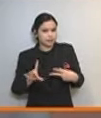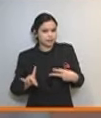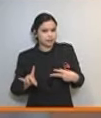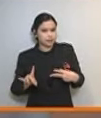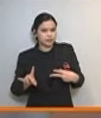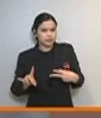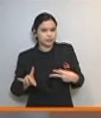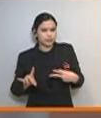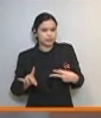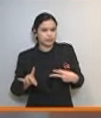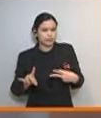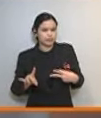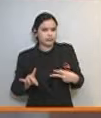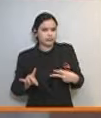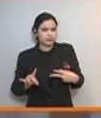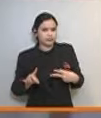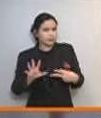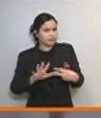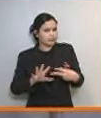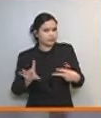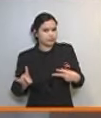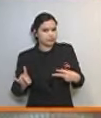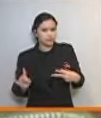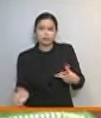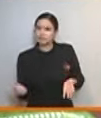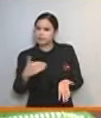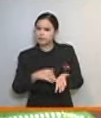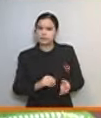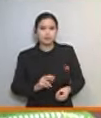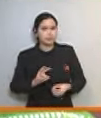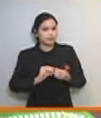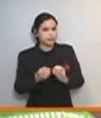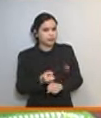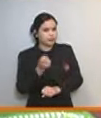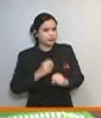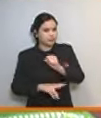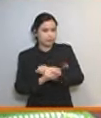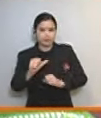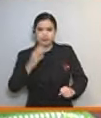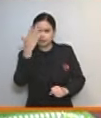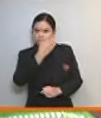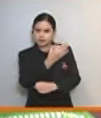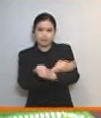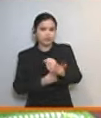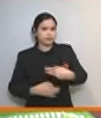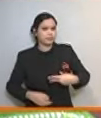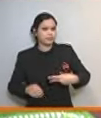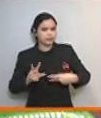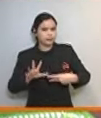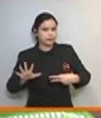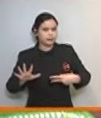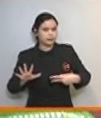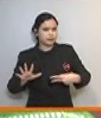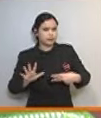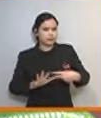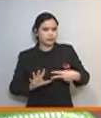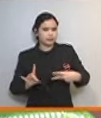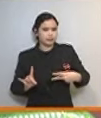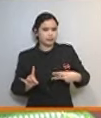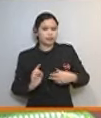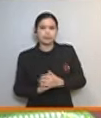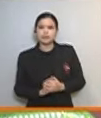8. Y el segundo número ganador es el 58. Los números premiados para esta linda tarde son 35 y